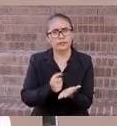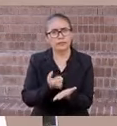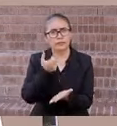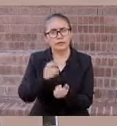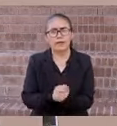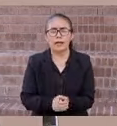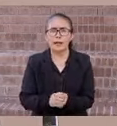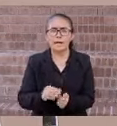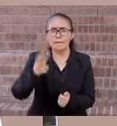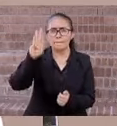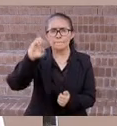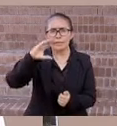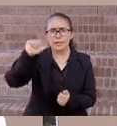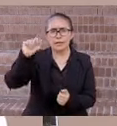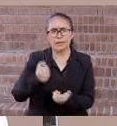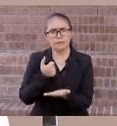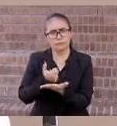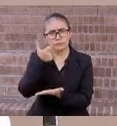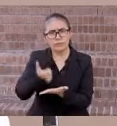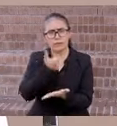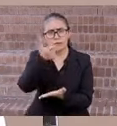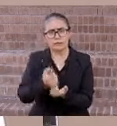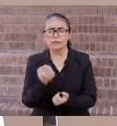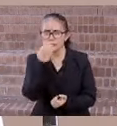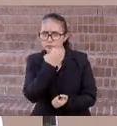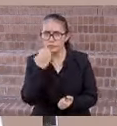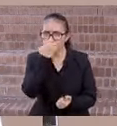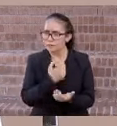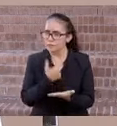becas para los estudiantes